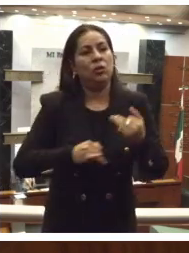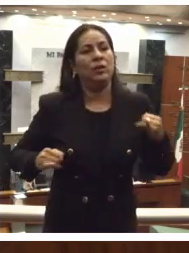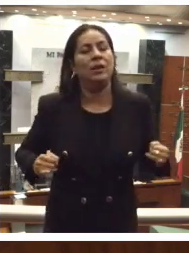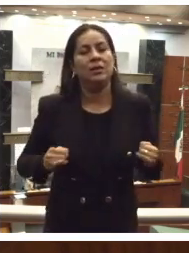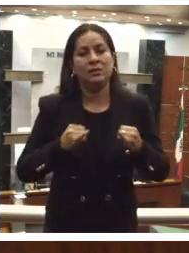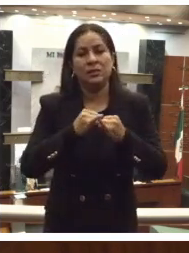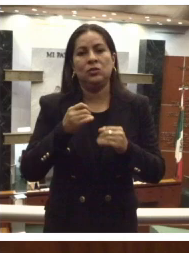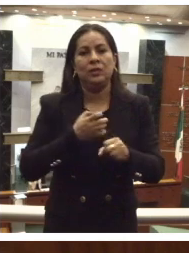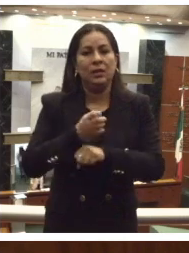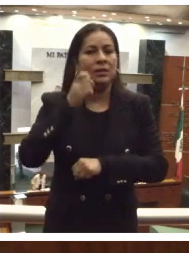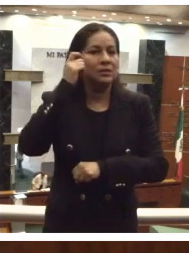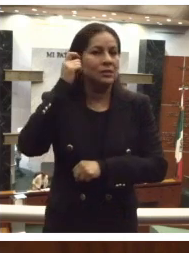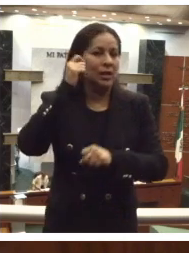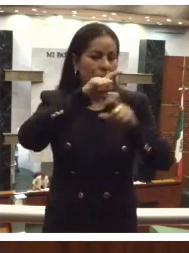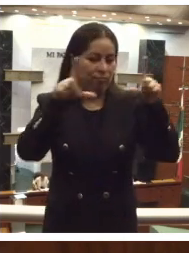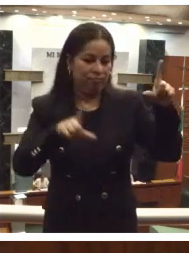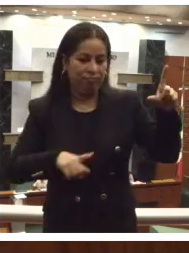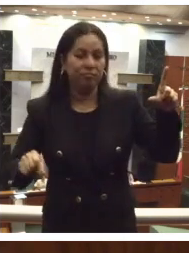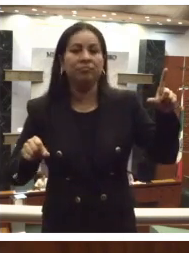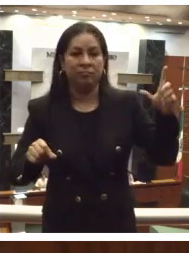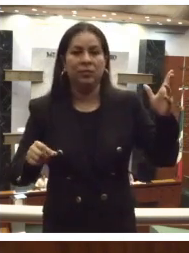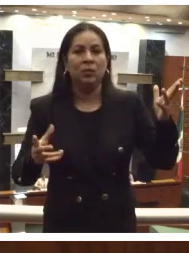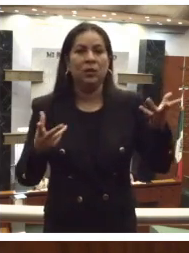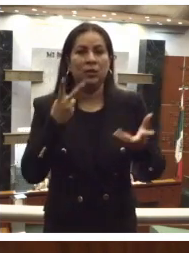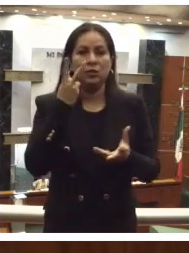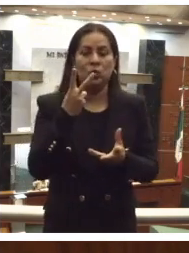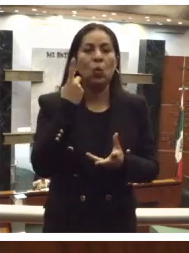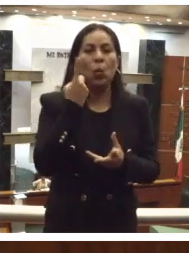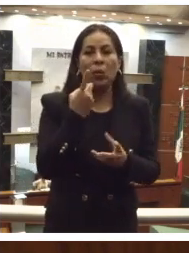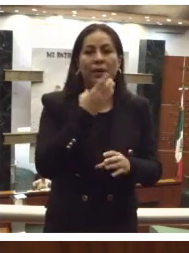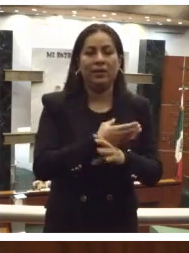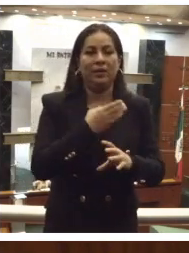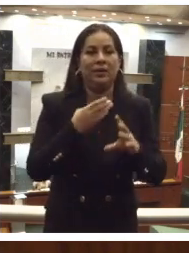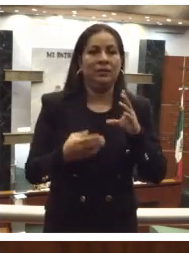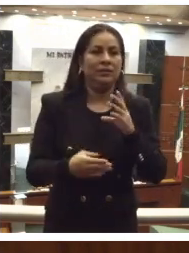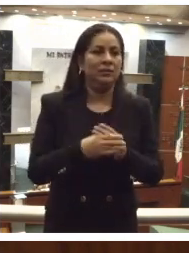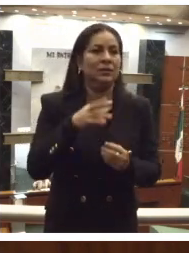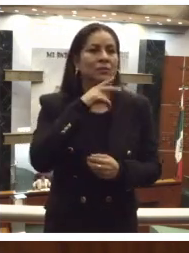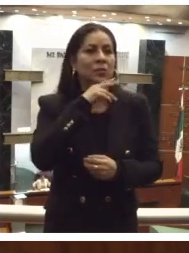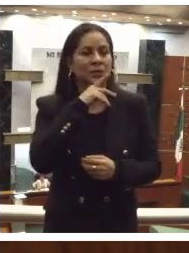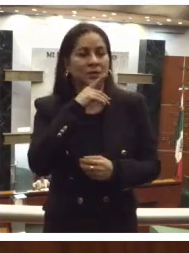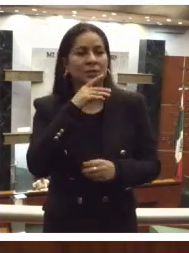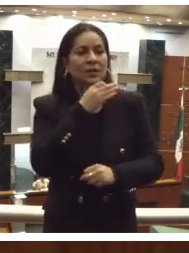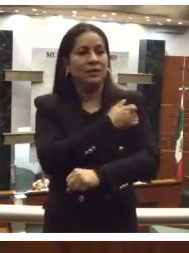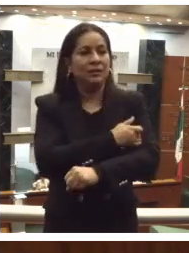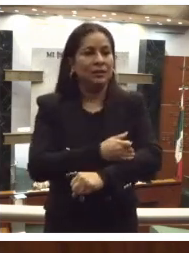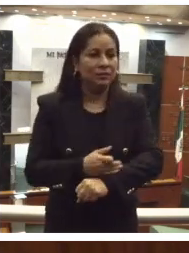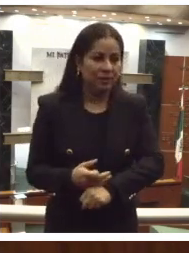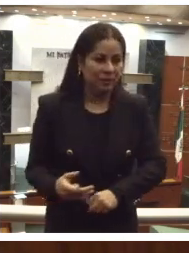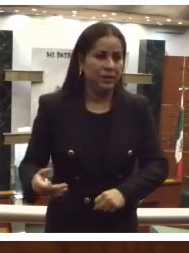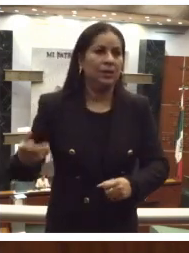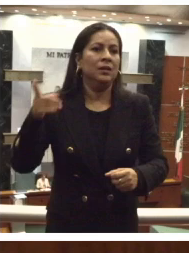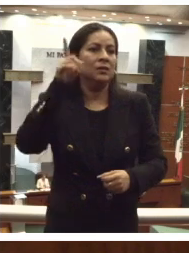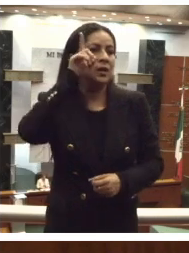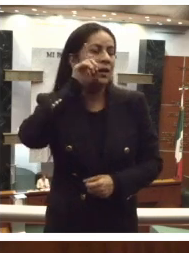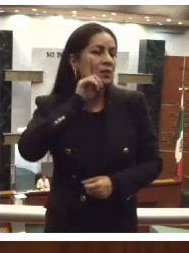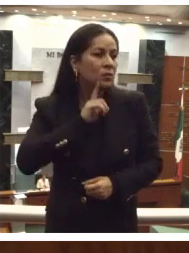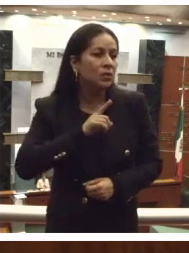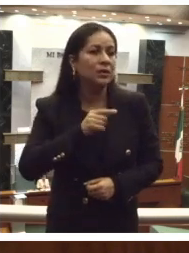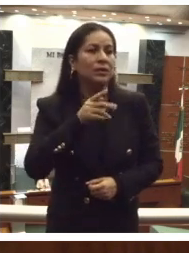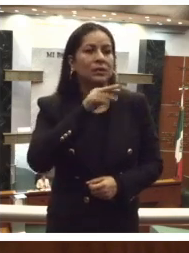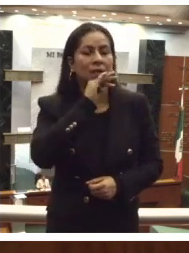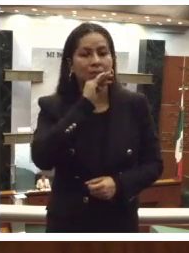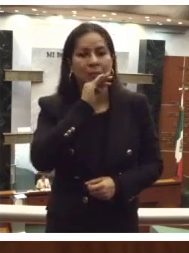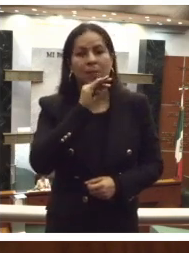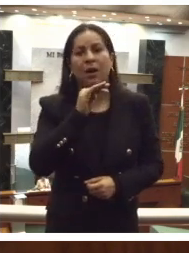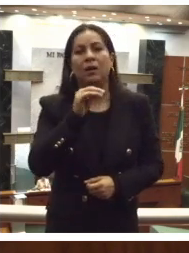instituciones del Estado mexicano, porque es una de las principales preocupaciones de las familias, de las mujeres, de las